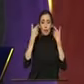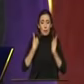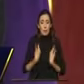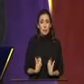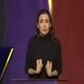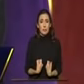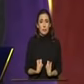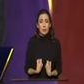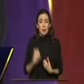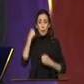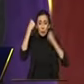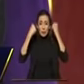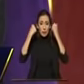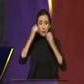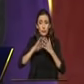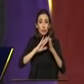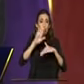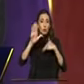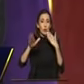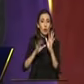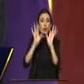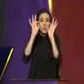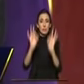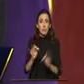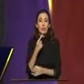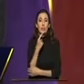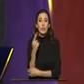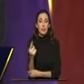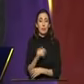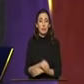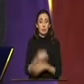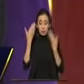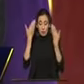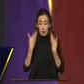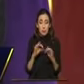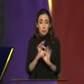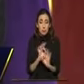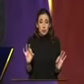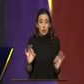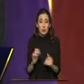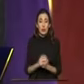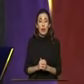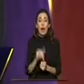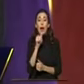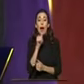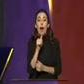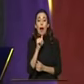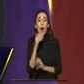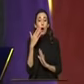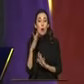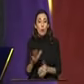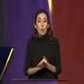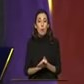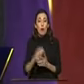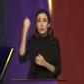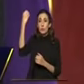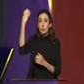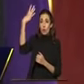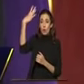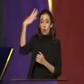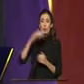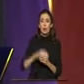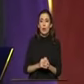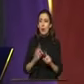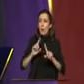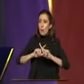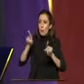vista. Todo está listo, dice, todo está listo. El agua, el sol y el barro. Y